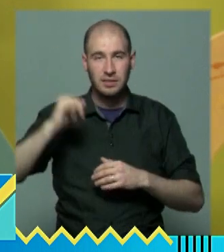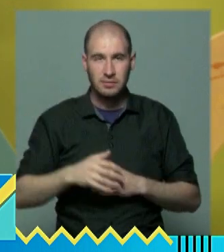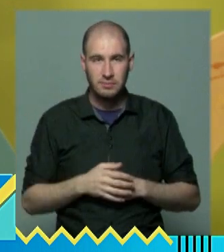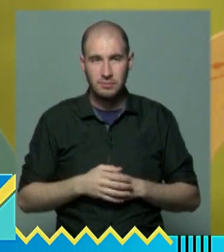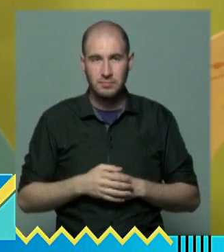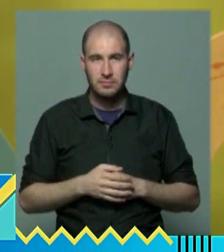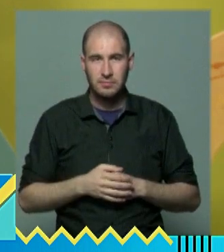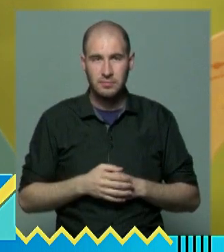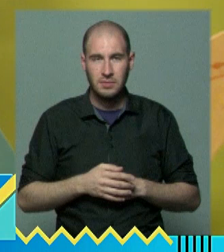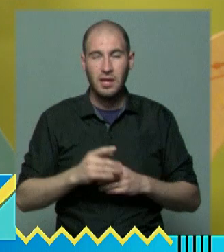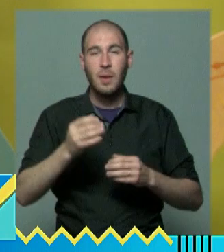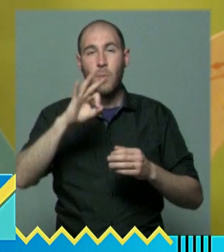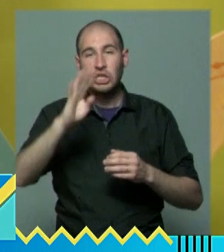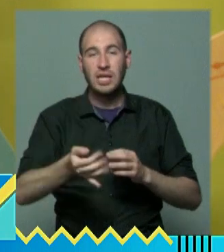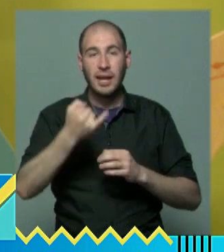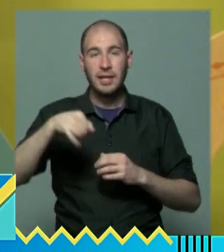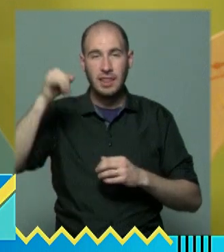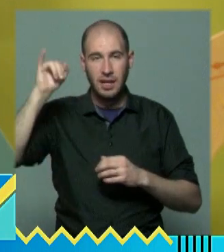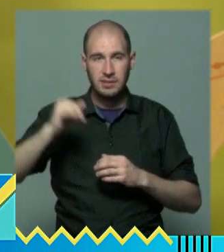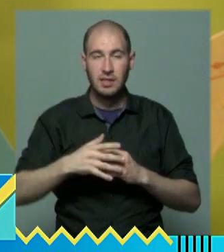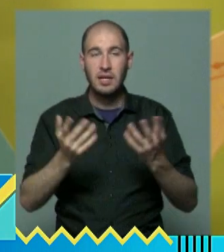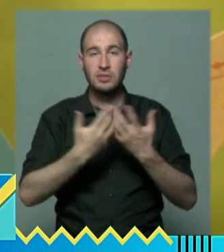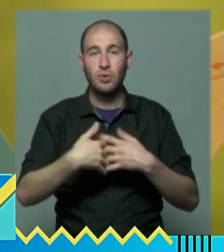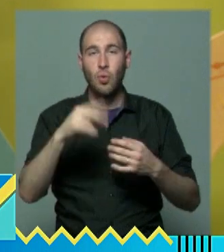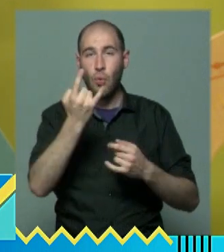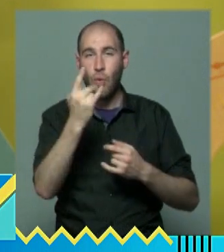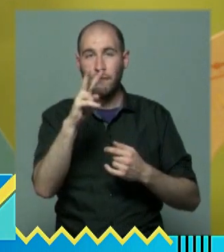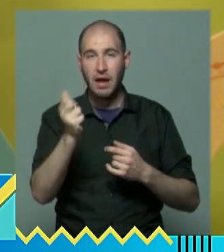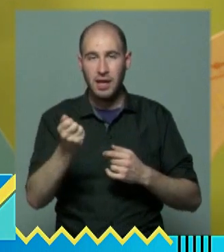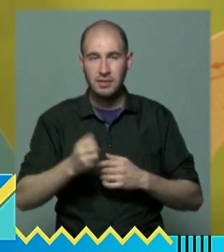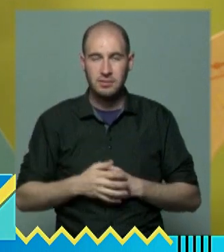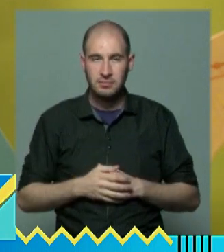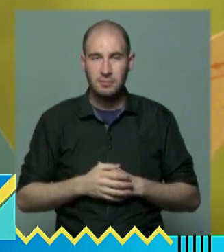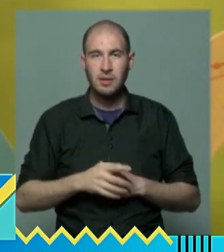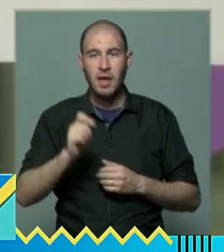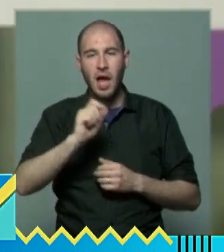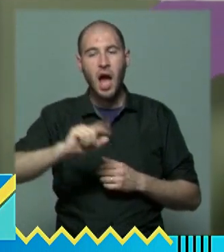Se fija una tasa de interés vinculada al UVA, que